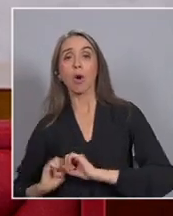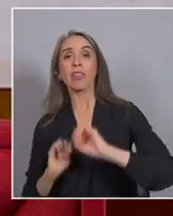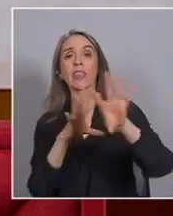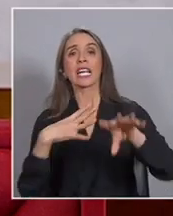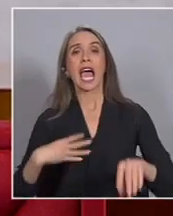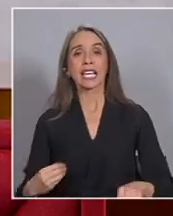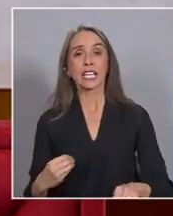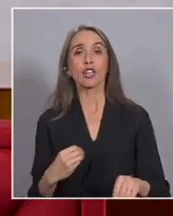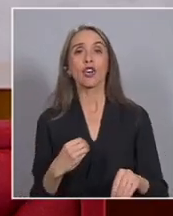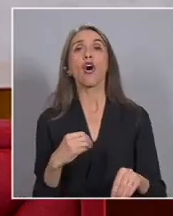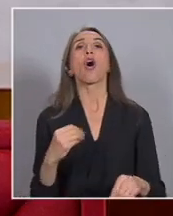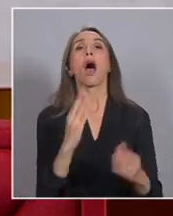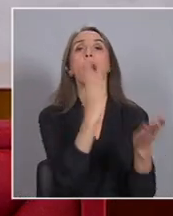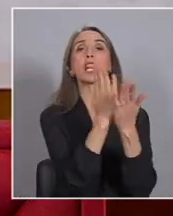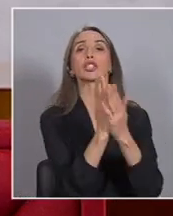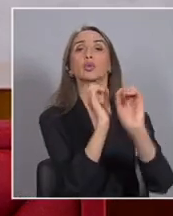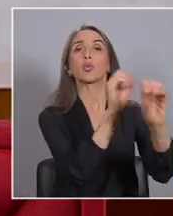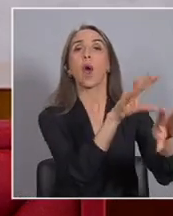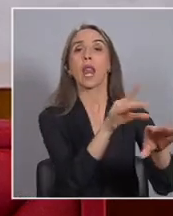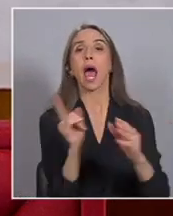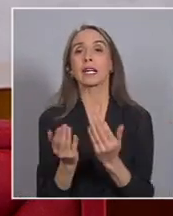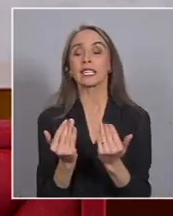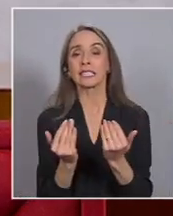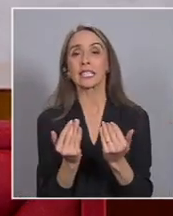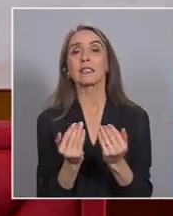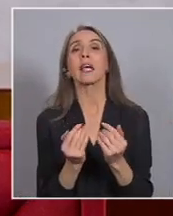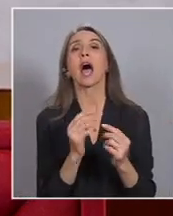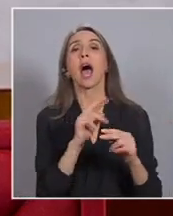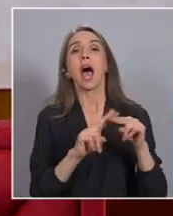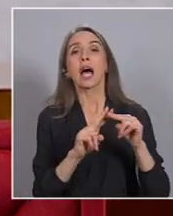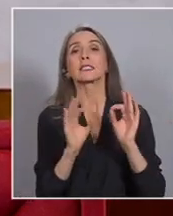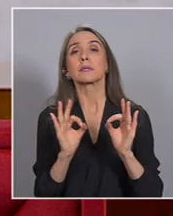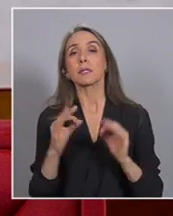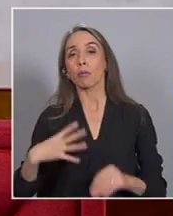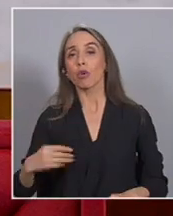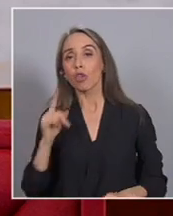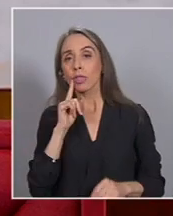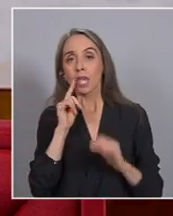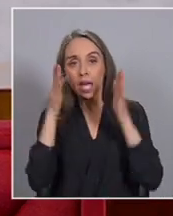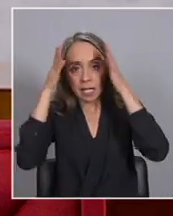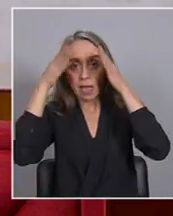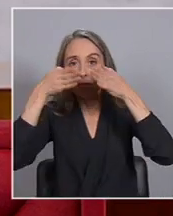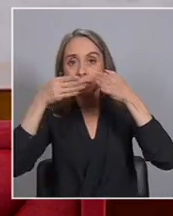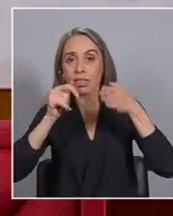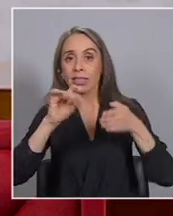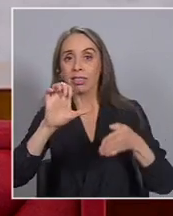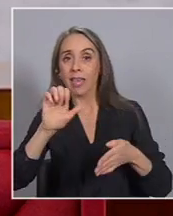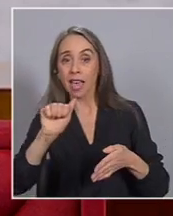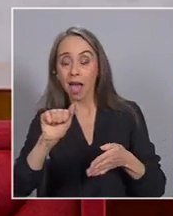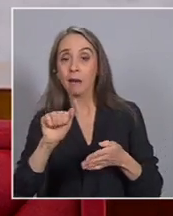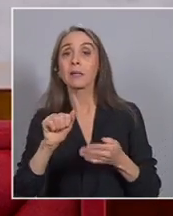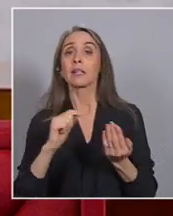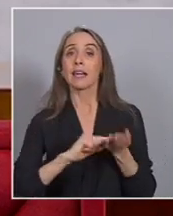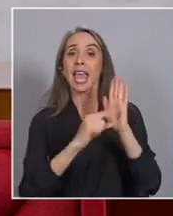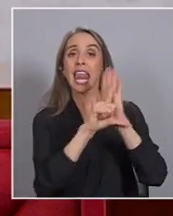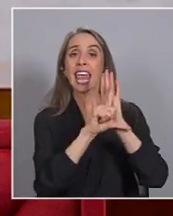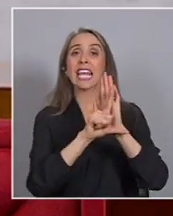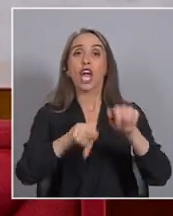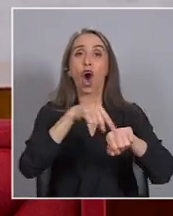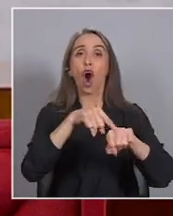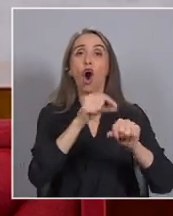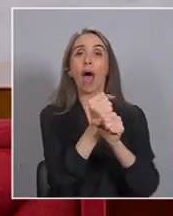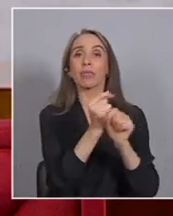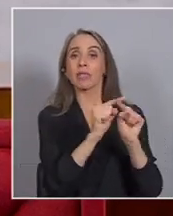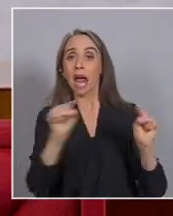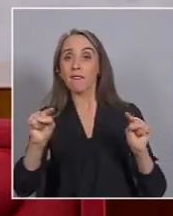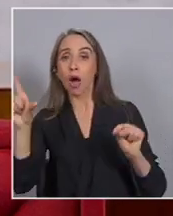hijo Baltasar al colegio, quien requiere una rutina especial ya que tiene TEA. Esta ley es una ley